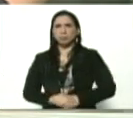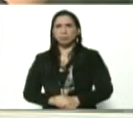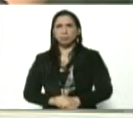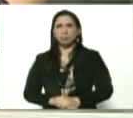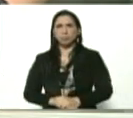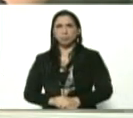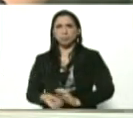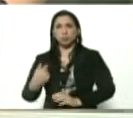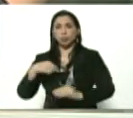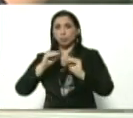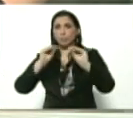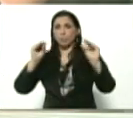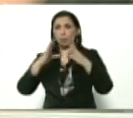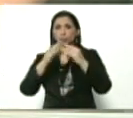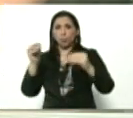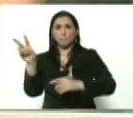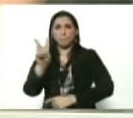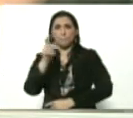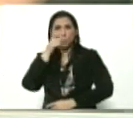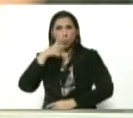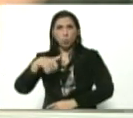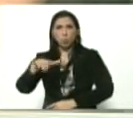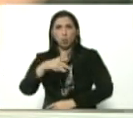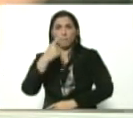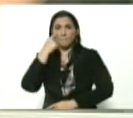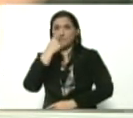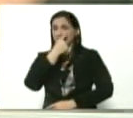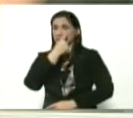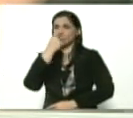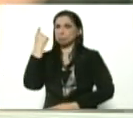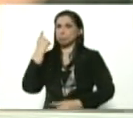Yo le hago un llamado a todos los venezolanos y venezolanas, mil ojos,